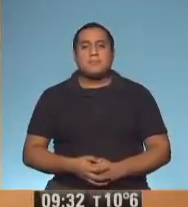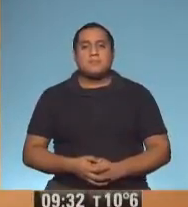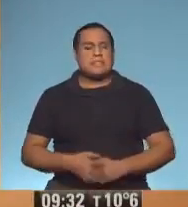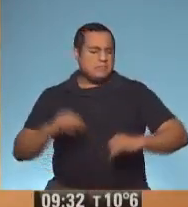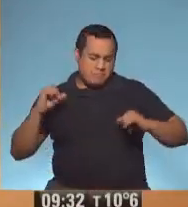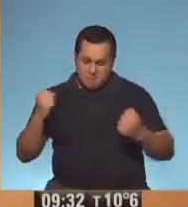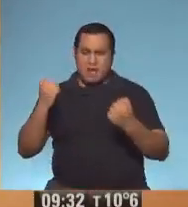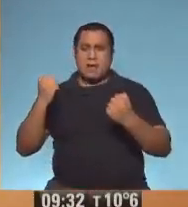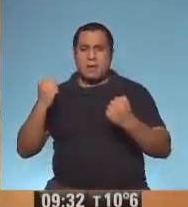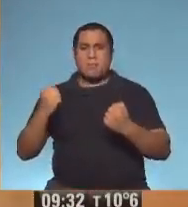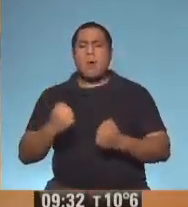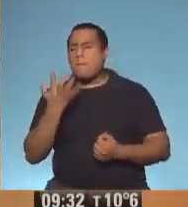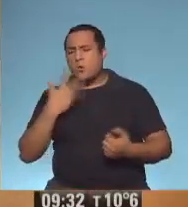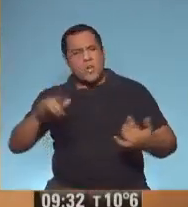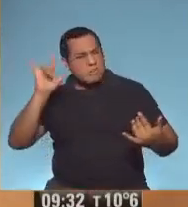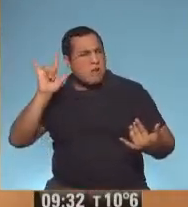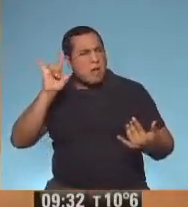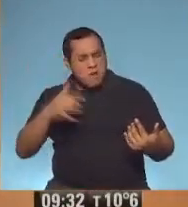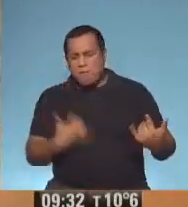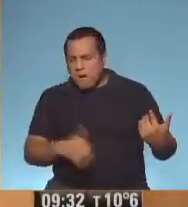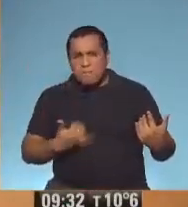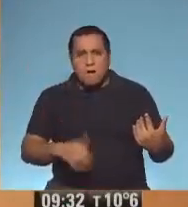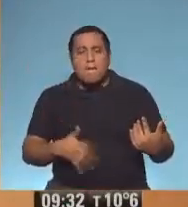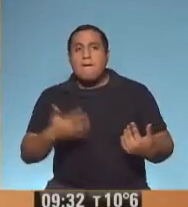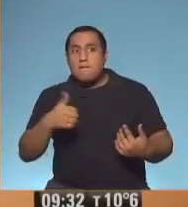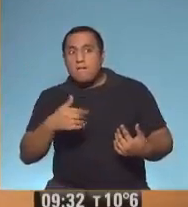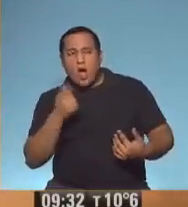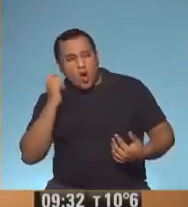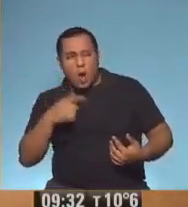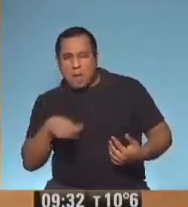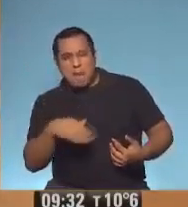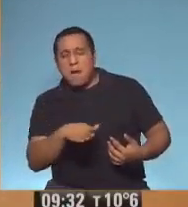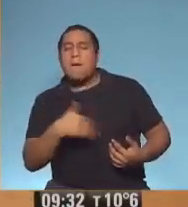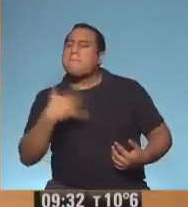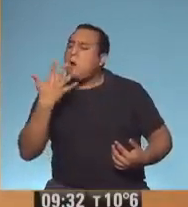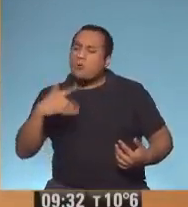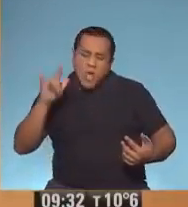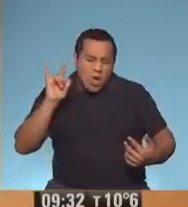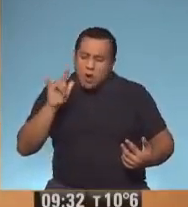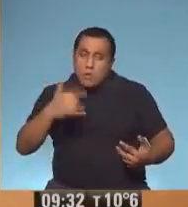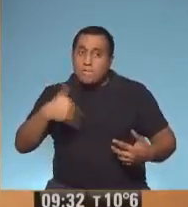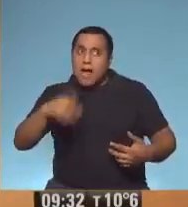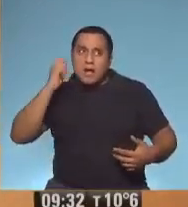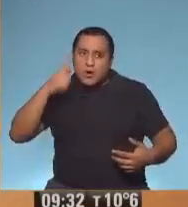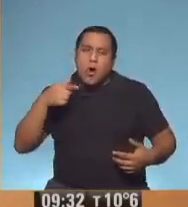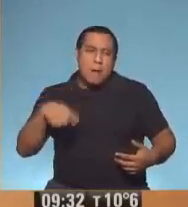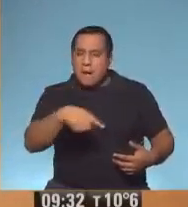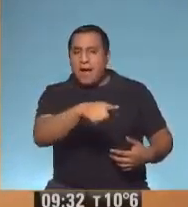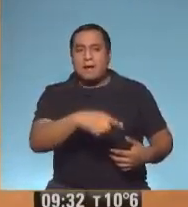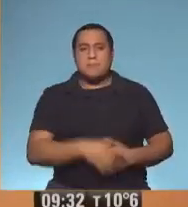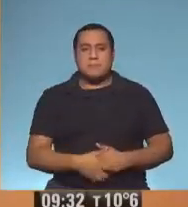¡Sí! Me gusta el rock and roll. Quiero hacer un gol. Me gusta el rock and roll. Quiero hacer un gol.